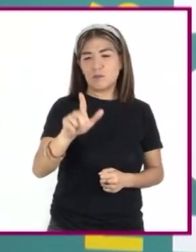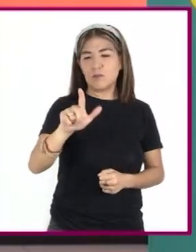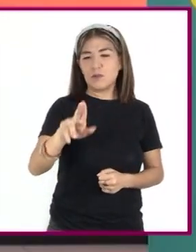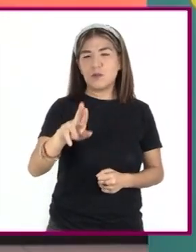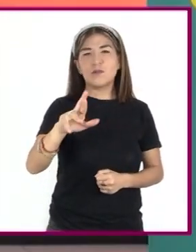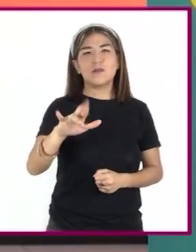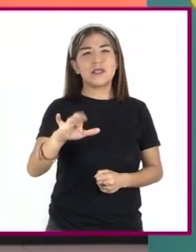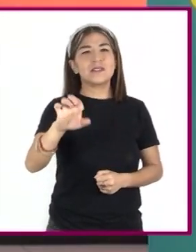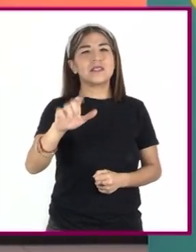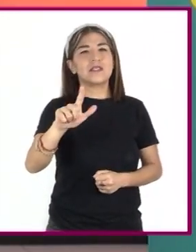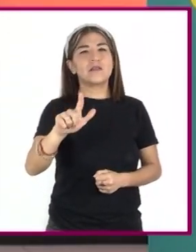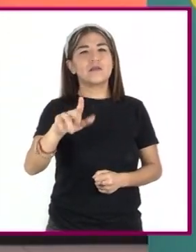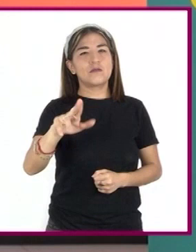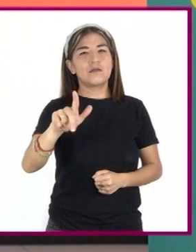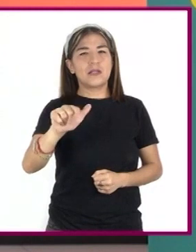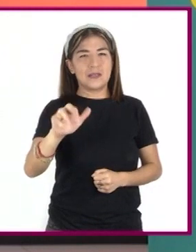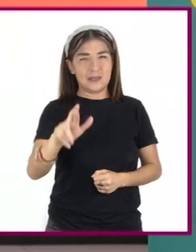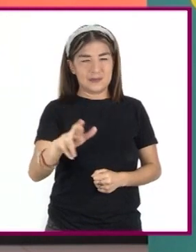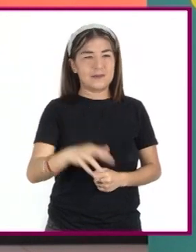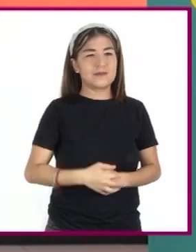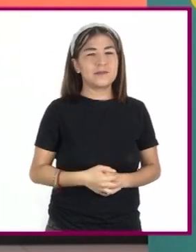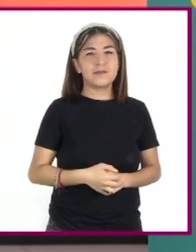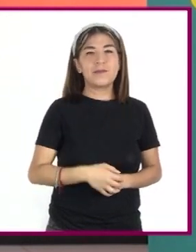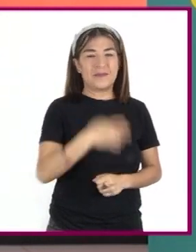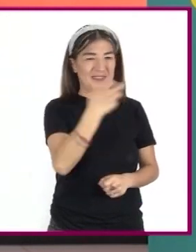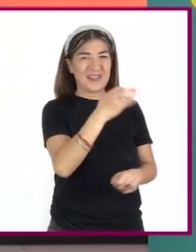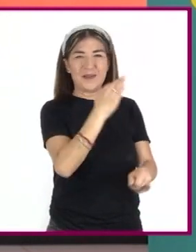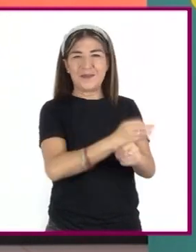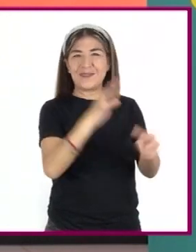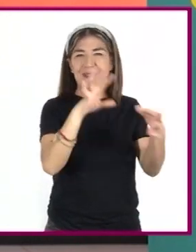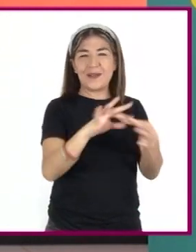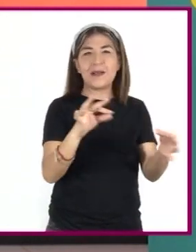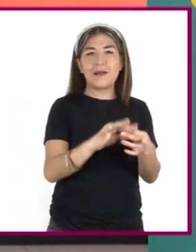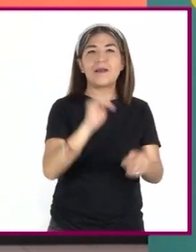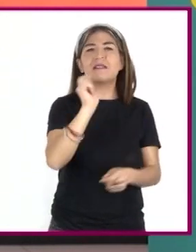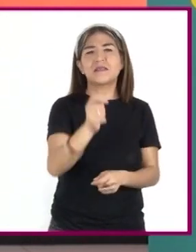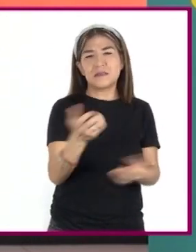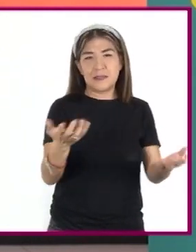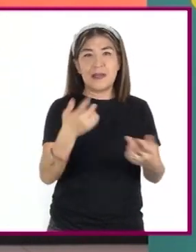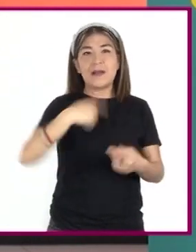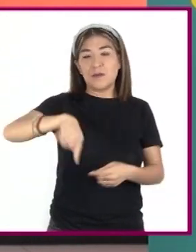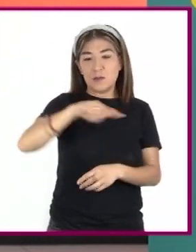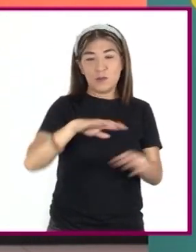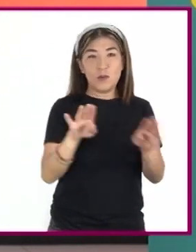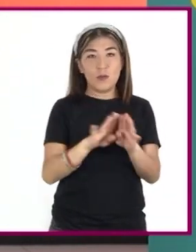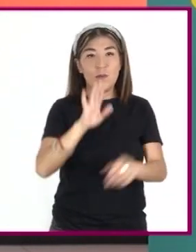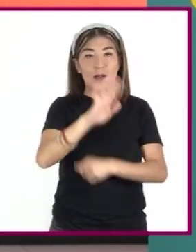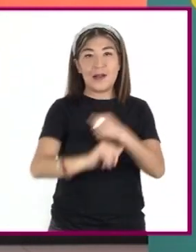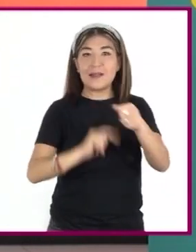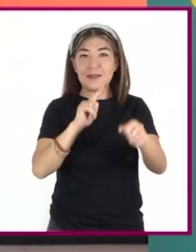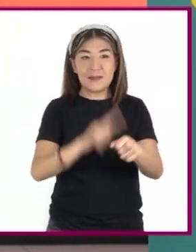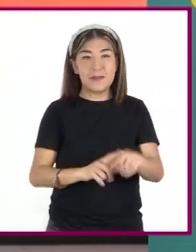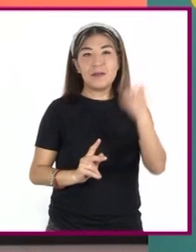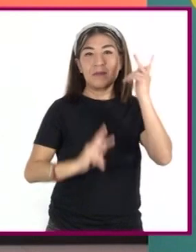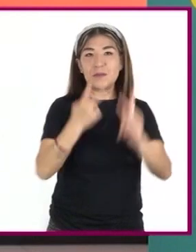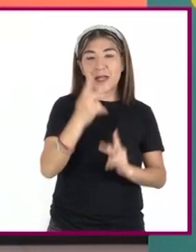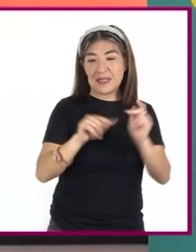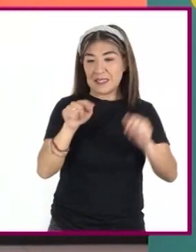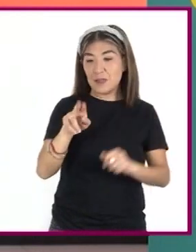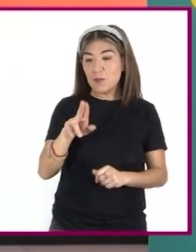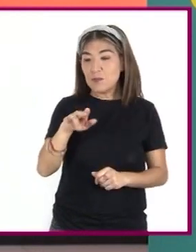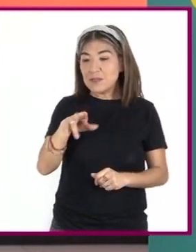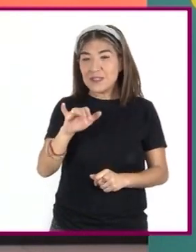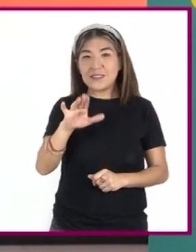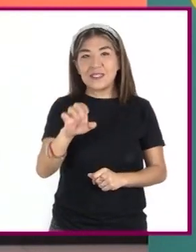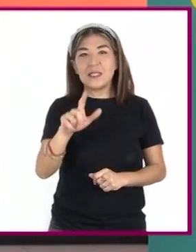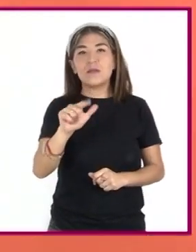pluricelulares. Con esa perspectiva, se puede decir que los organismos unicelulares son la base de la